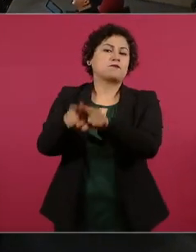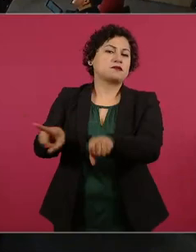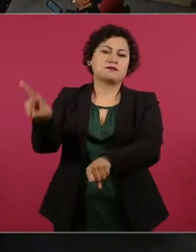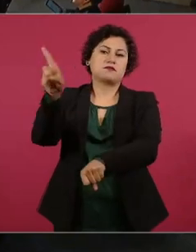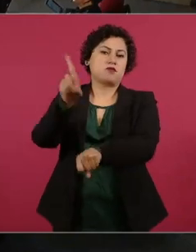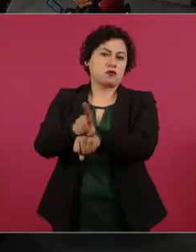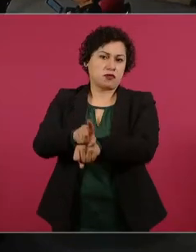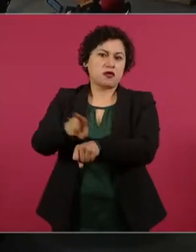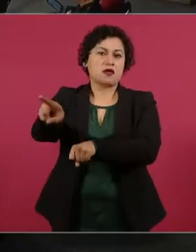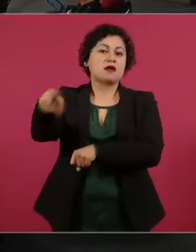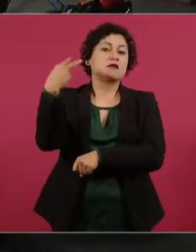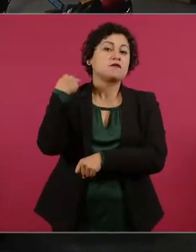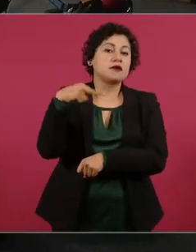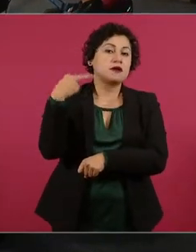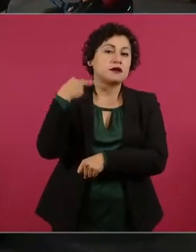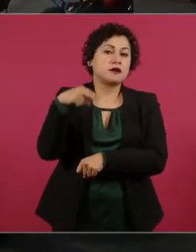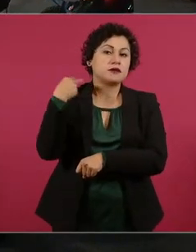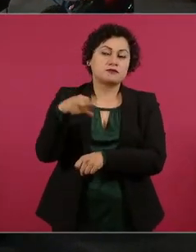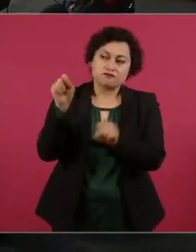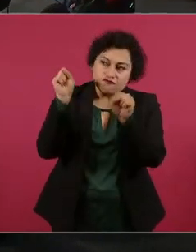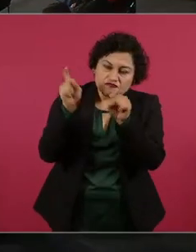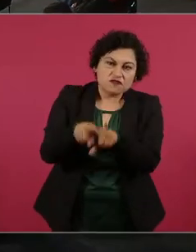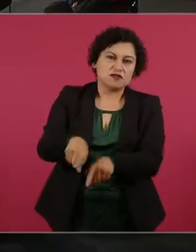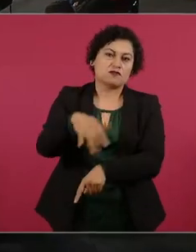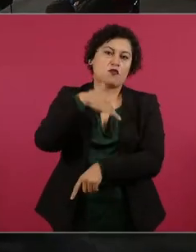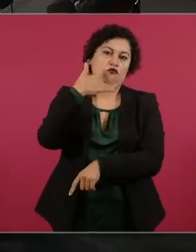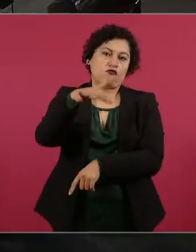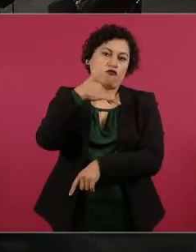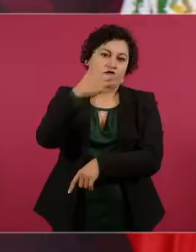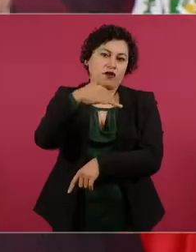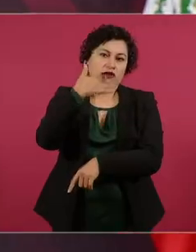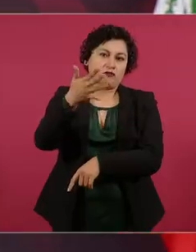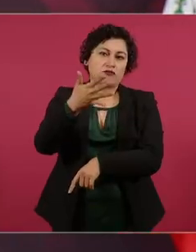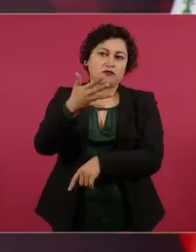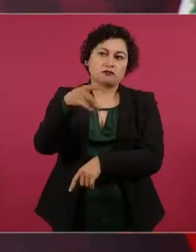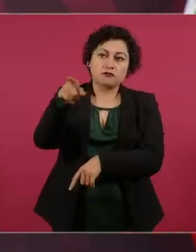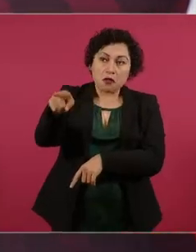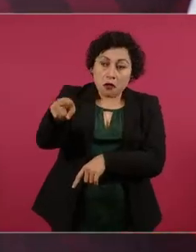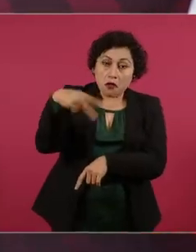en Veracruz y ahí también fraudes, se sumaron